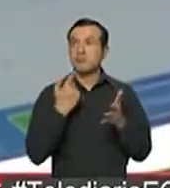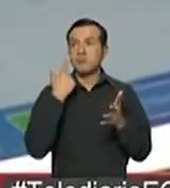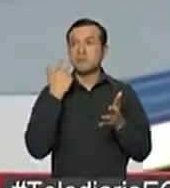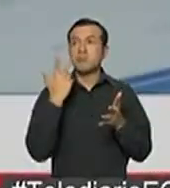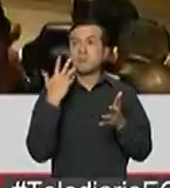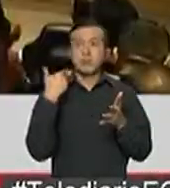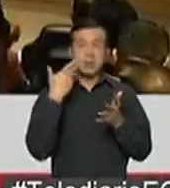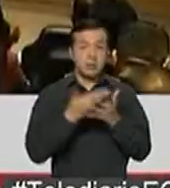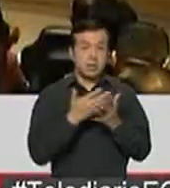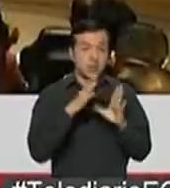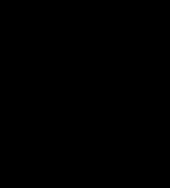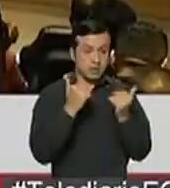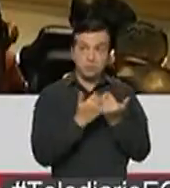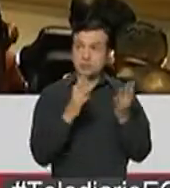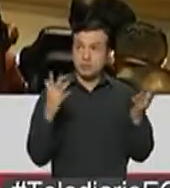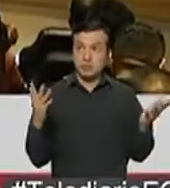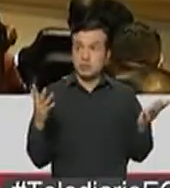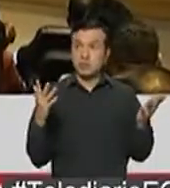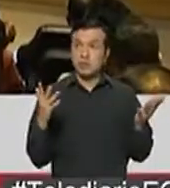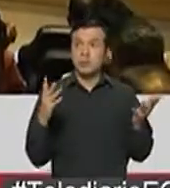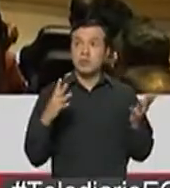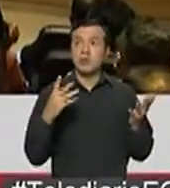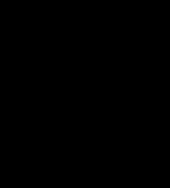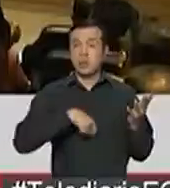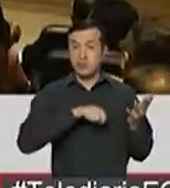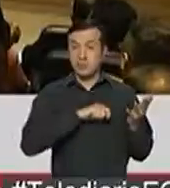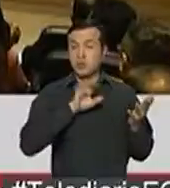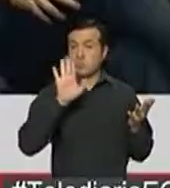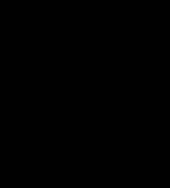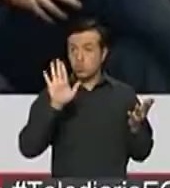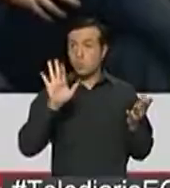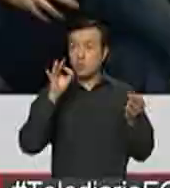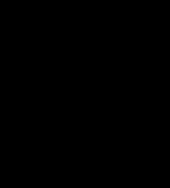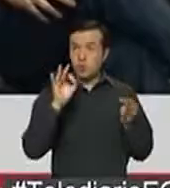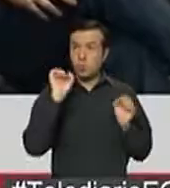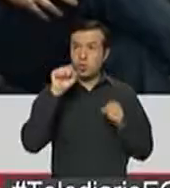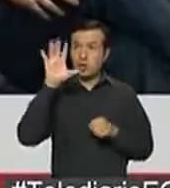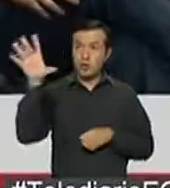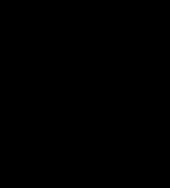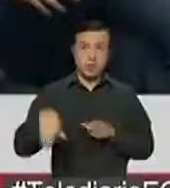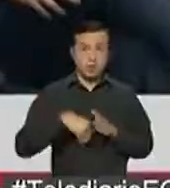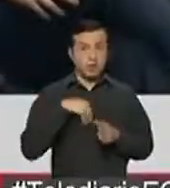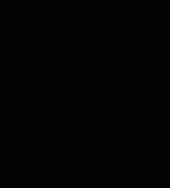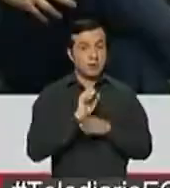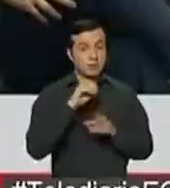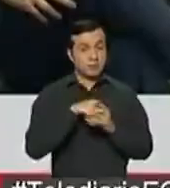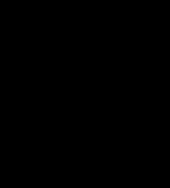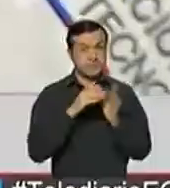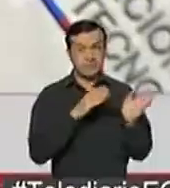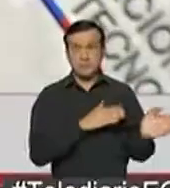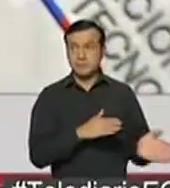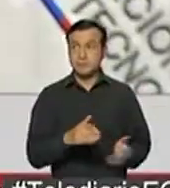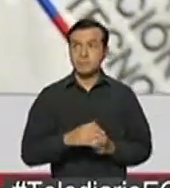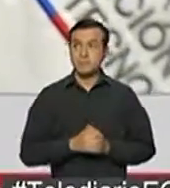acudir presencialmente a clases. El mercado de enseñanza español es un ejemplo claro de cómo se puede ser competitivo con la formación en línea. Internet